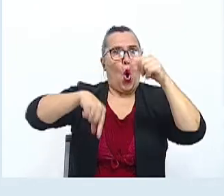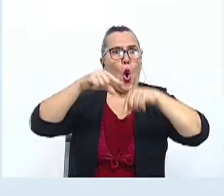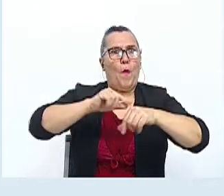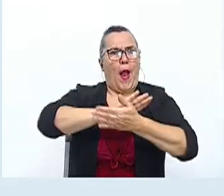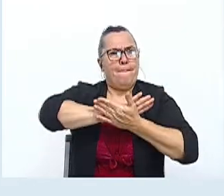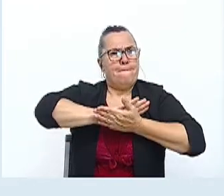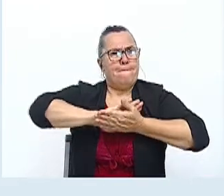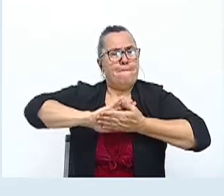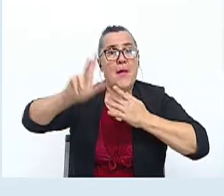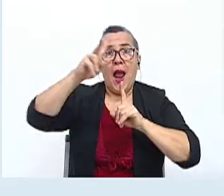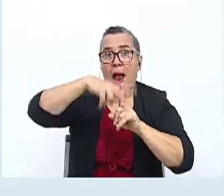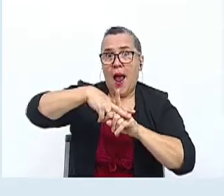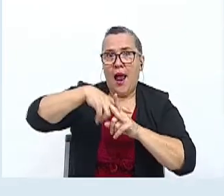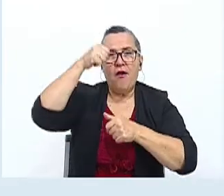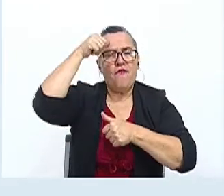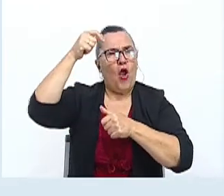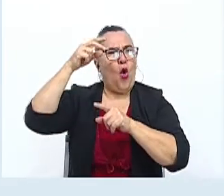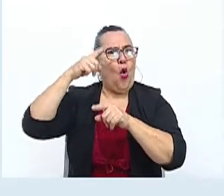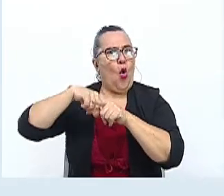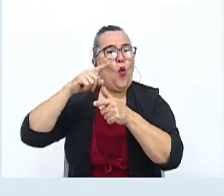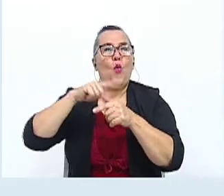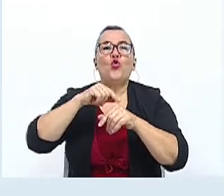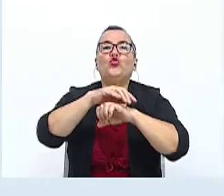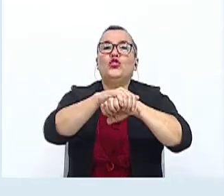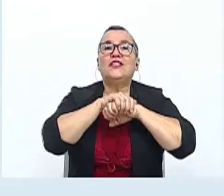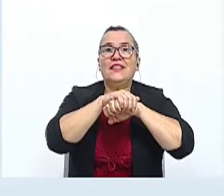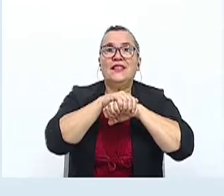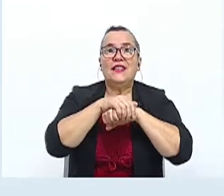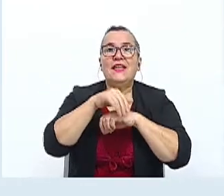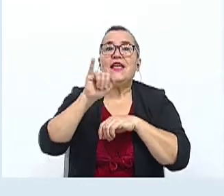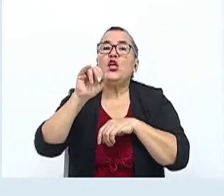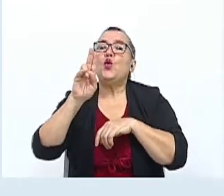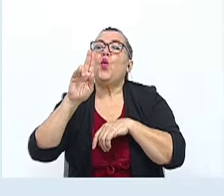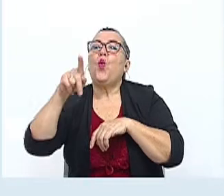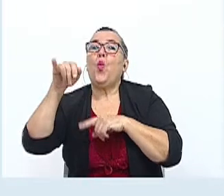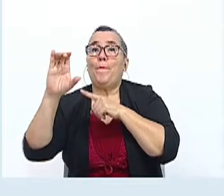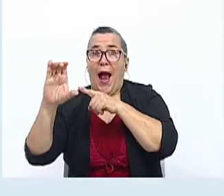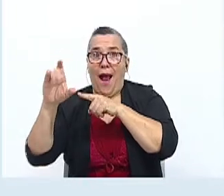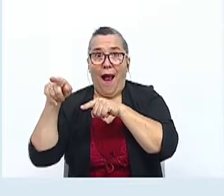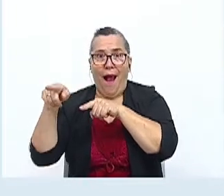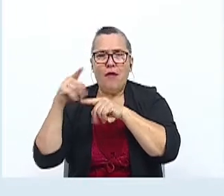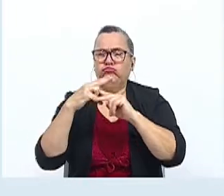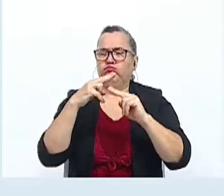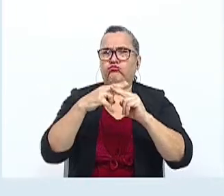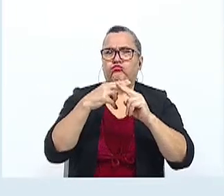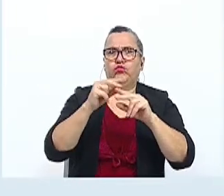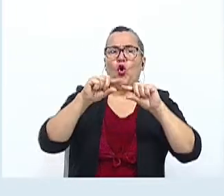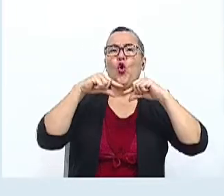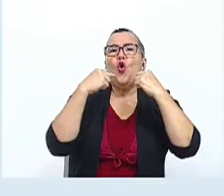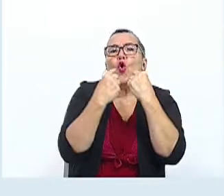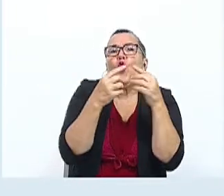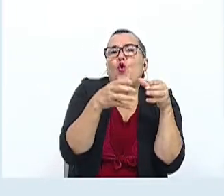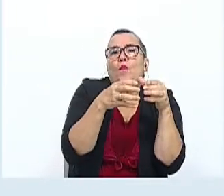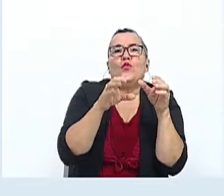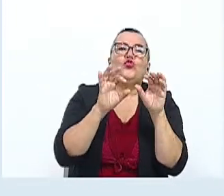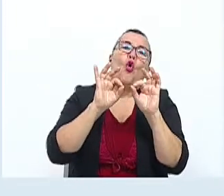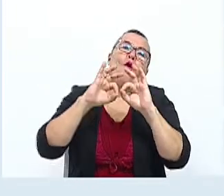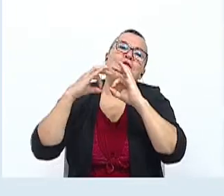Aplicada, reconocida por sus siglas en inglés como la UPAC, se denominan grupos o